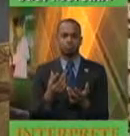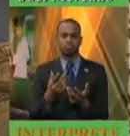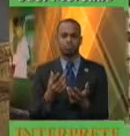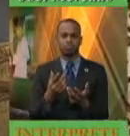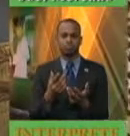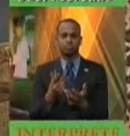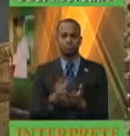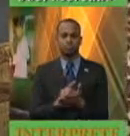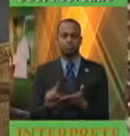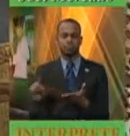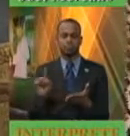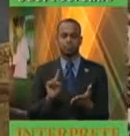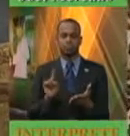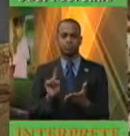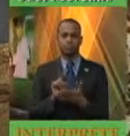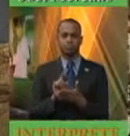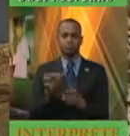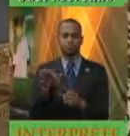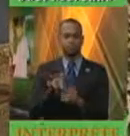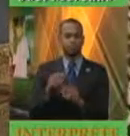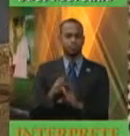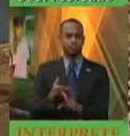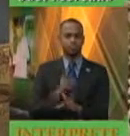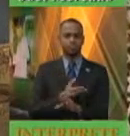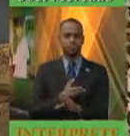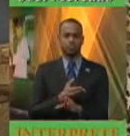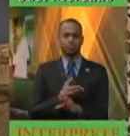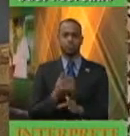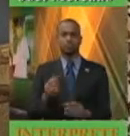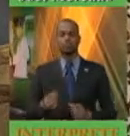digamos, una semana atrás, sí, antes de las elecciones,